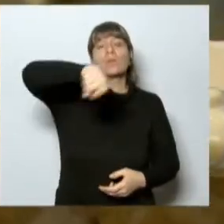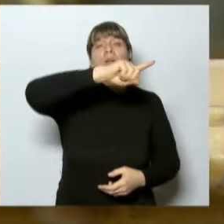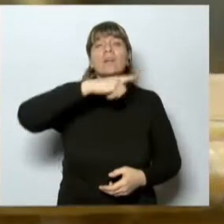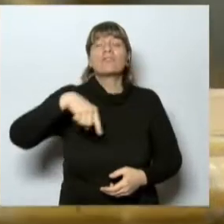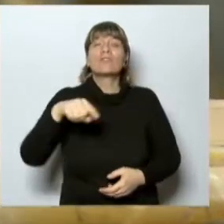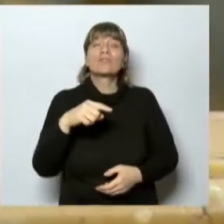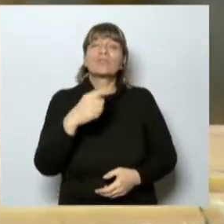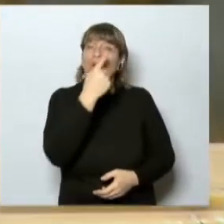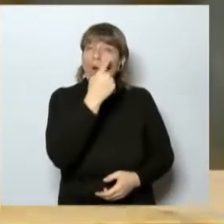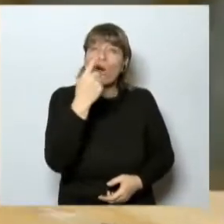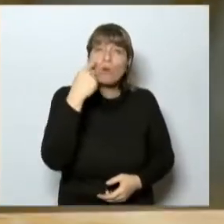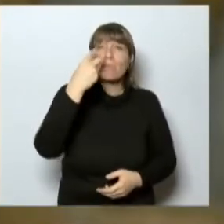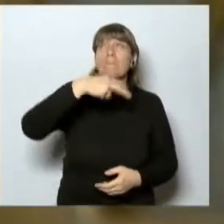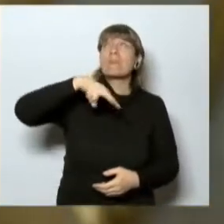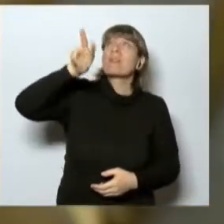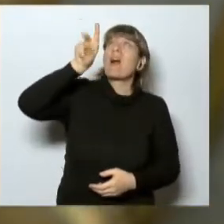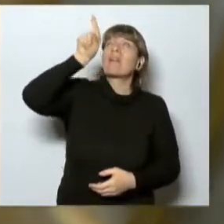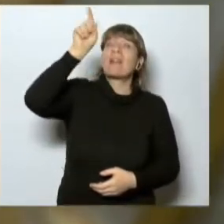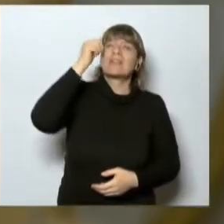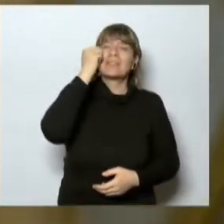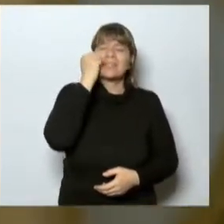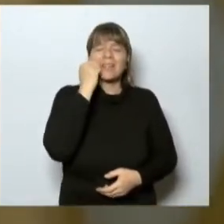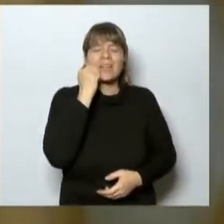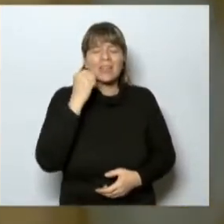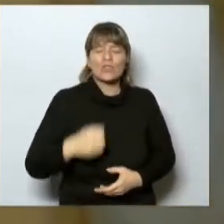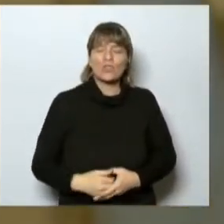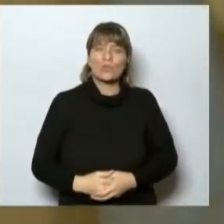Nuestros ojos miran al